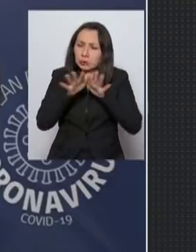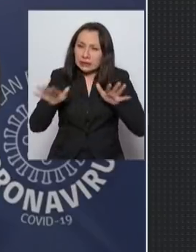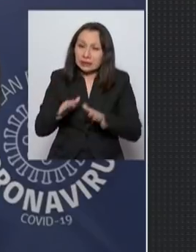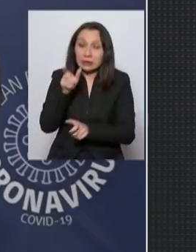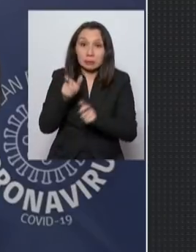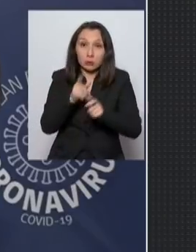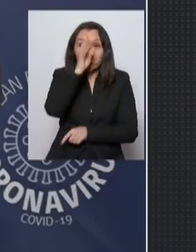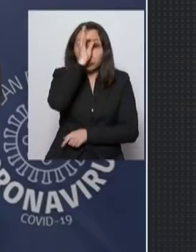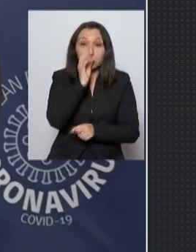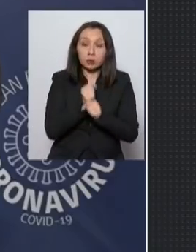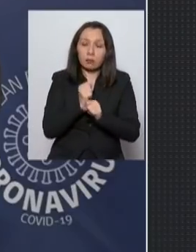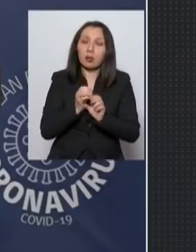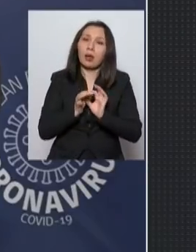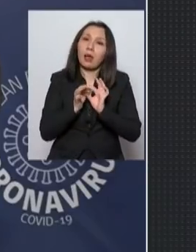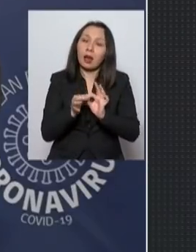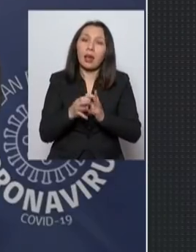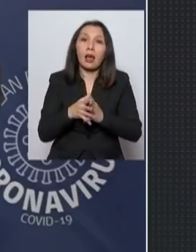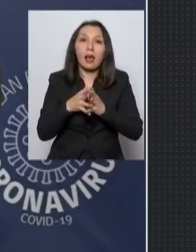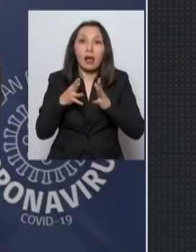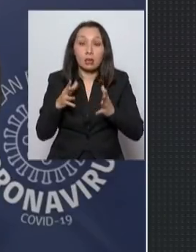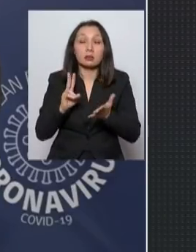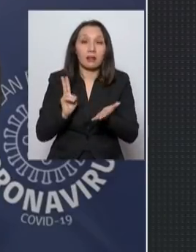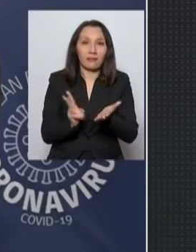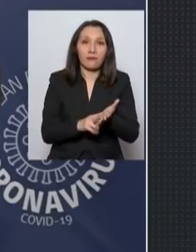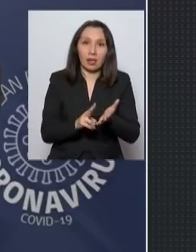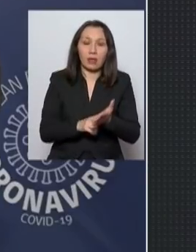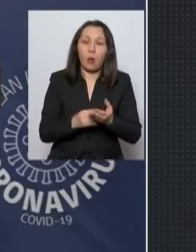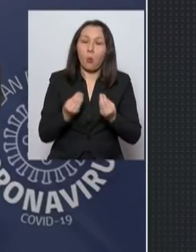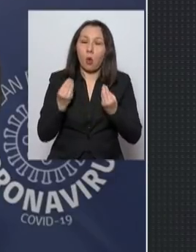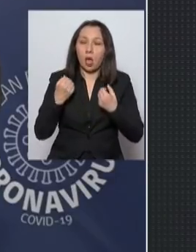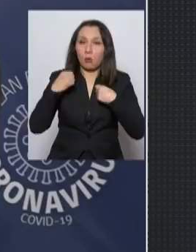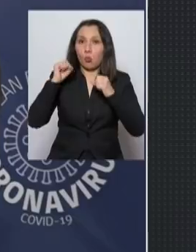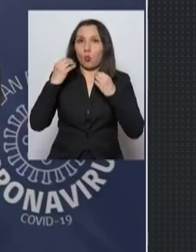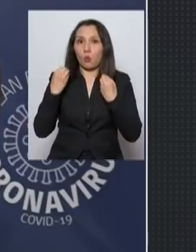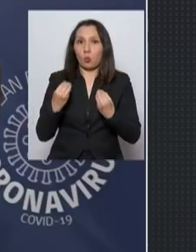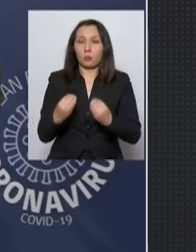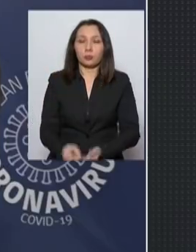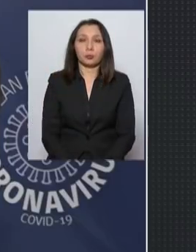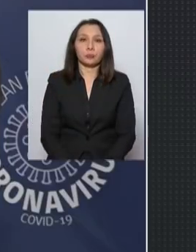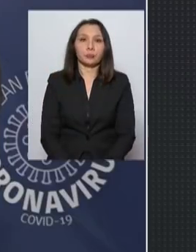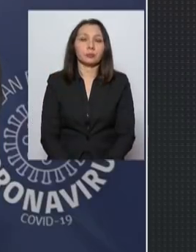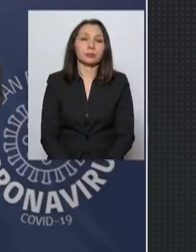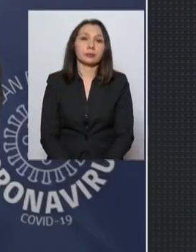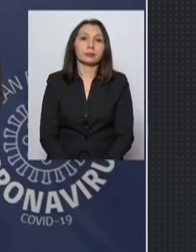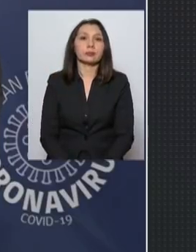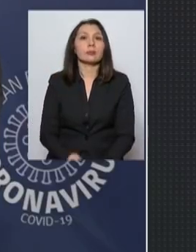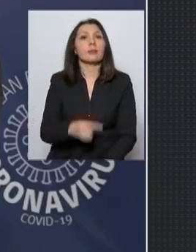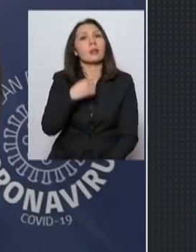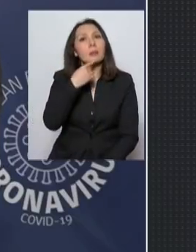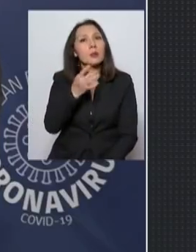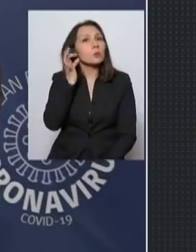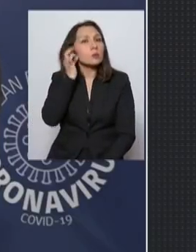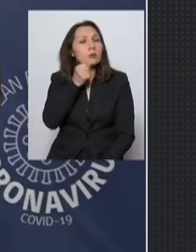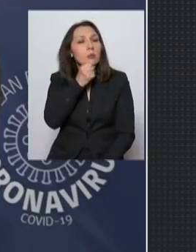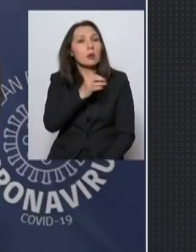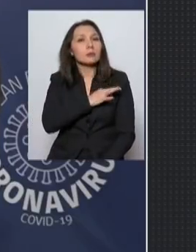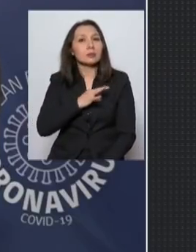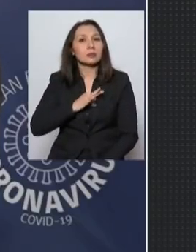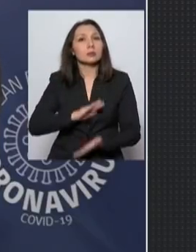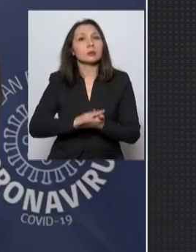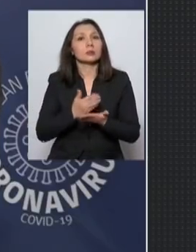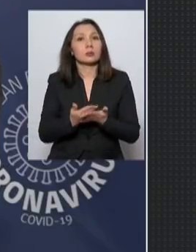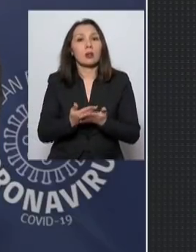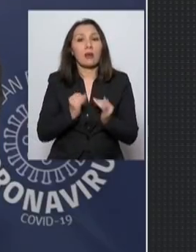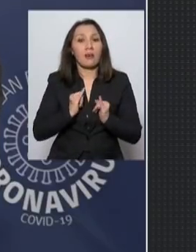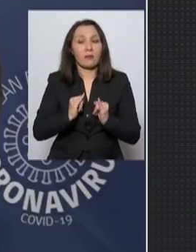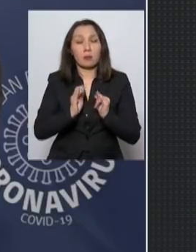personal la agradecemos enormemente porque es verdaderamente heroica. Ministro, ¿qué tal? Siguiendo respecto del tema de